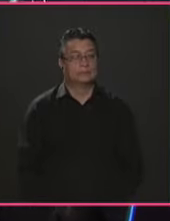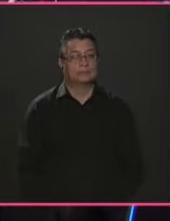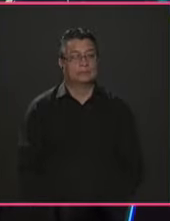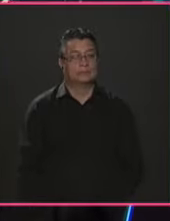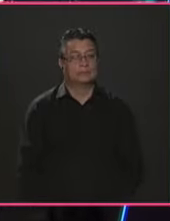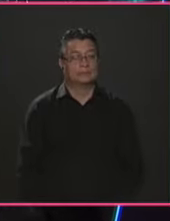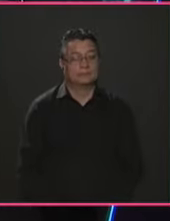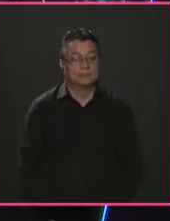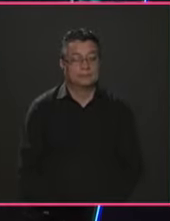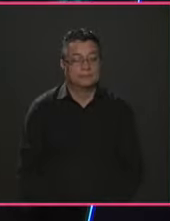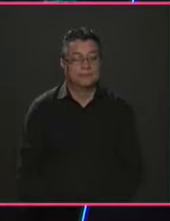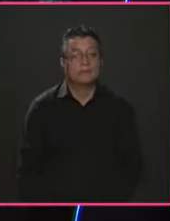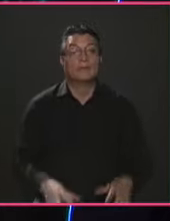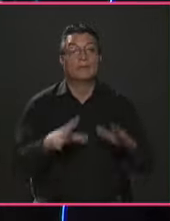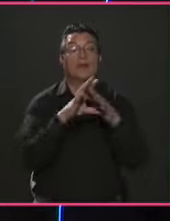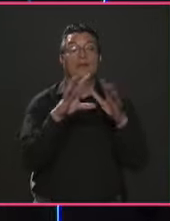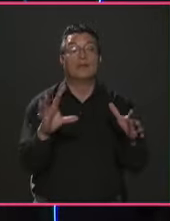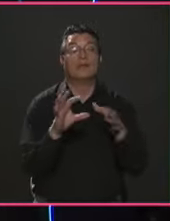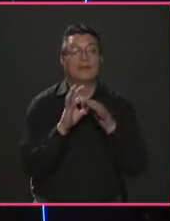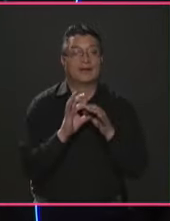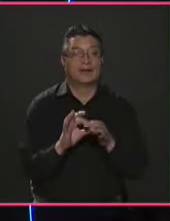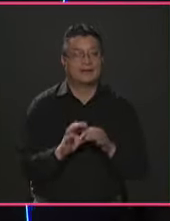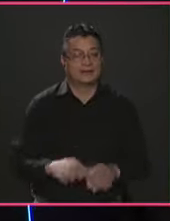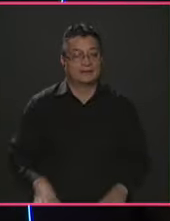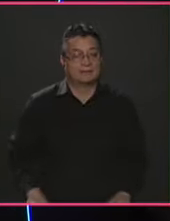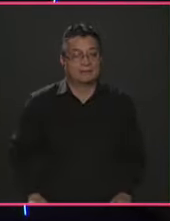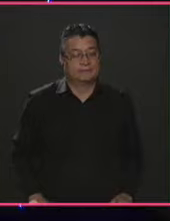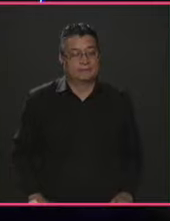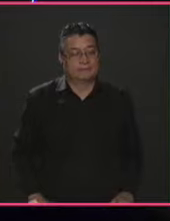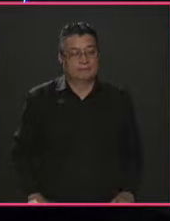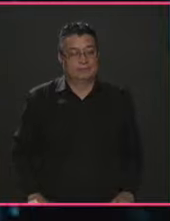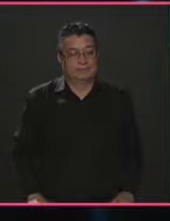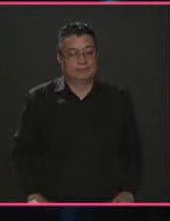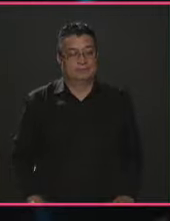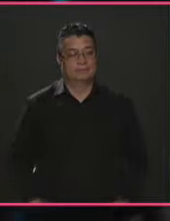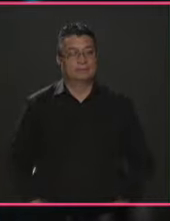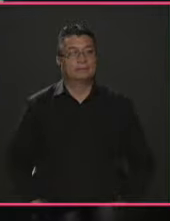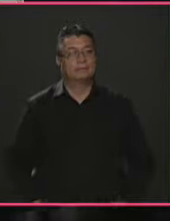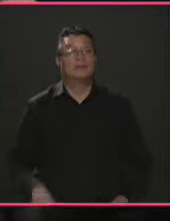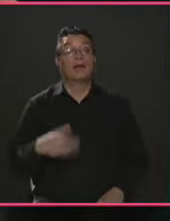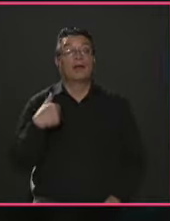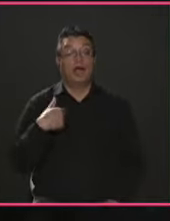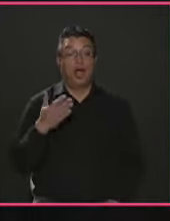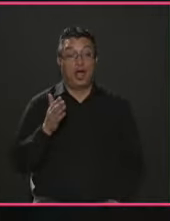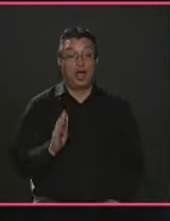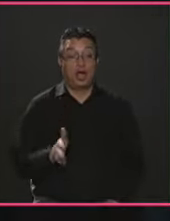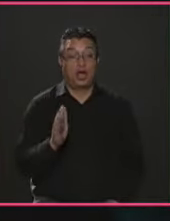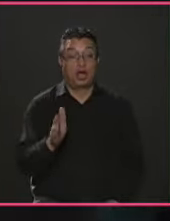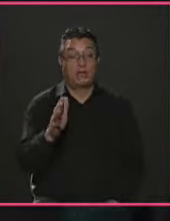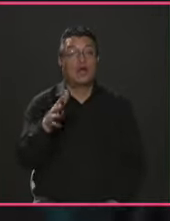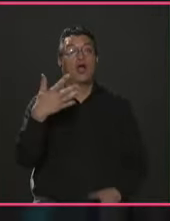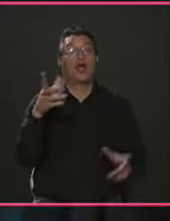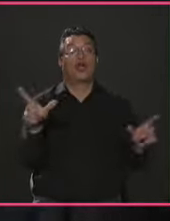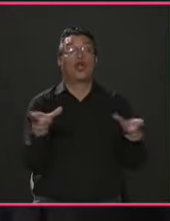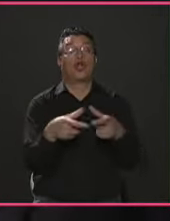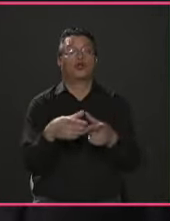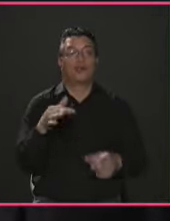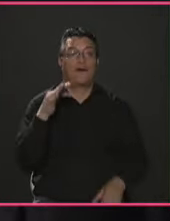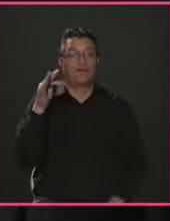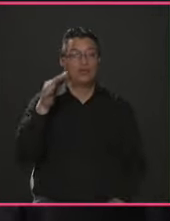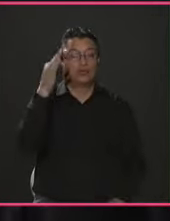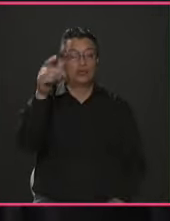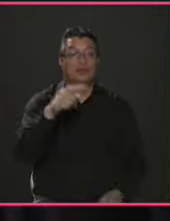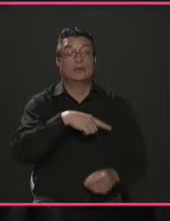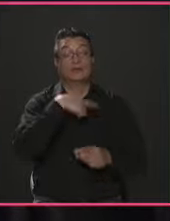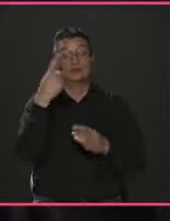bueno Muchísimas gracias Bueno y continuamos con congreso futuro nuestro